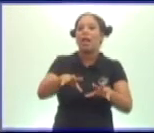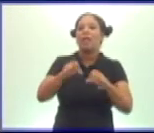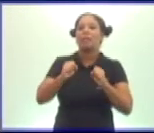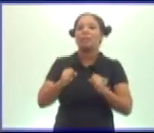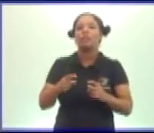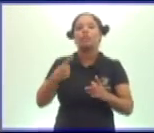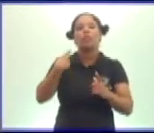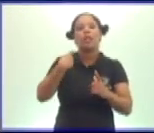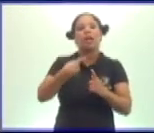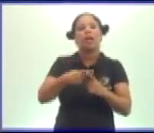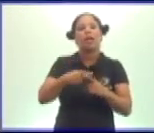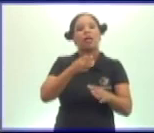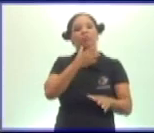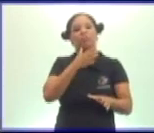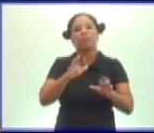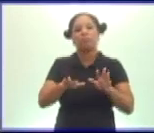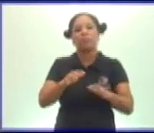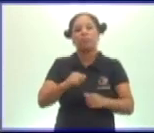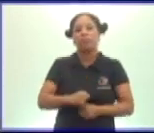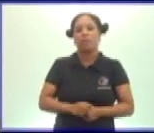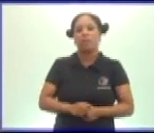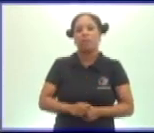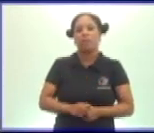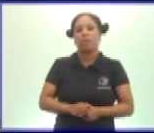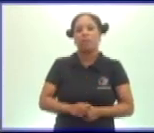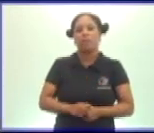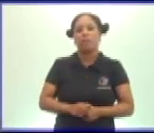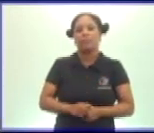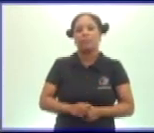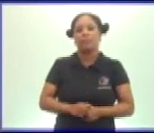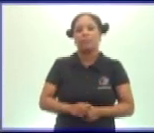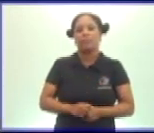las cargas parciales. Entonces,